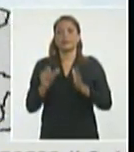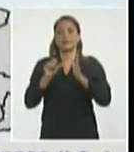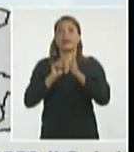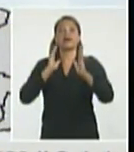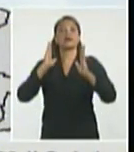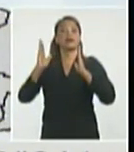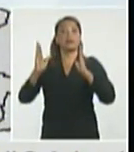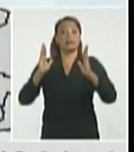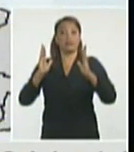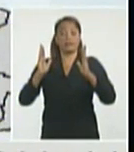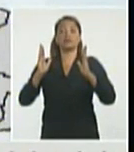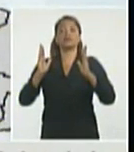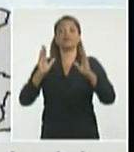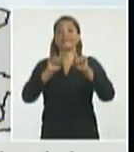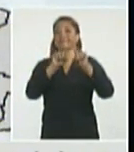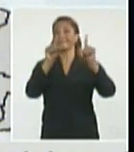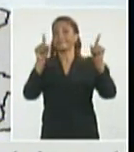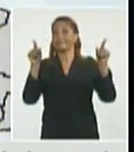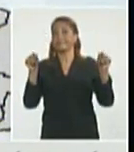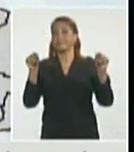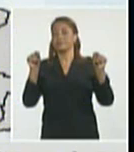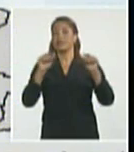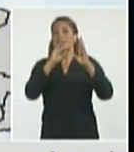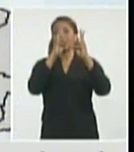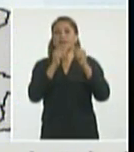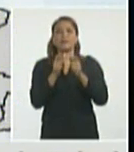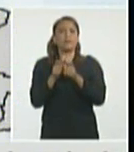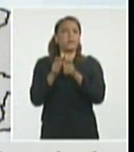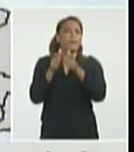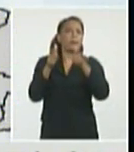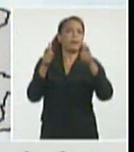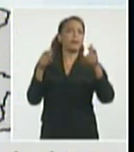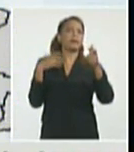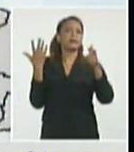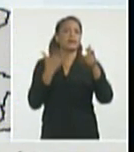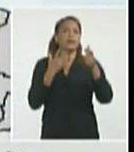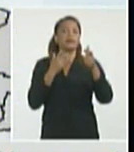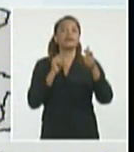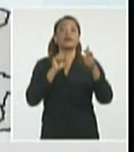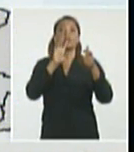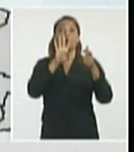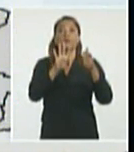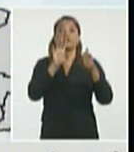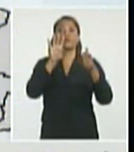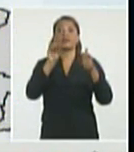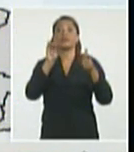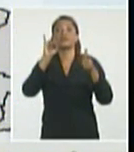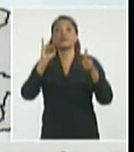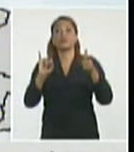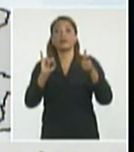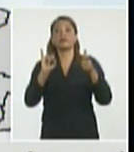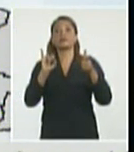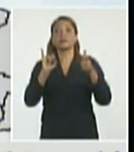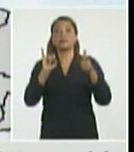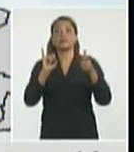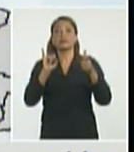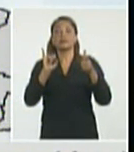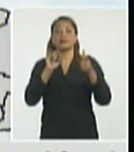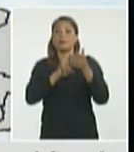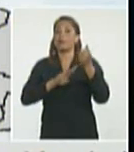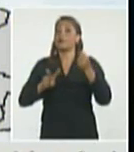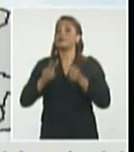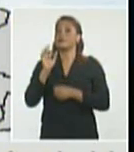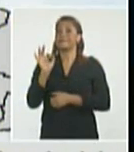complejo. En este caso la cifra mayor de Cienfuegos, 406, muy elevado para esta provincia.